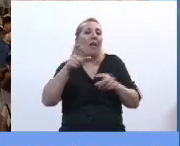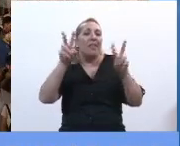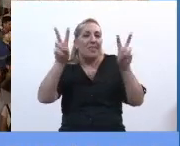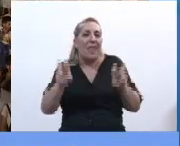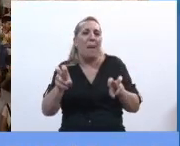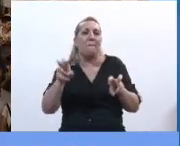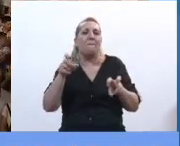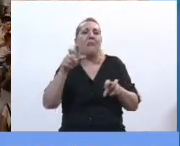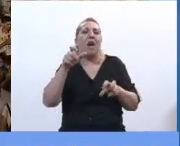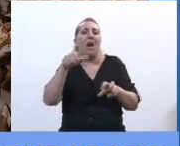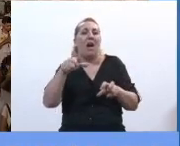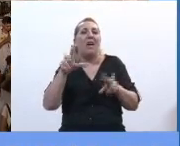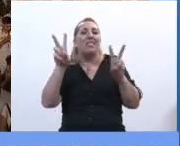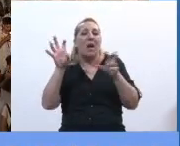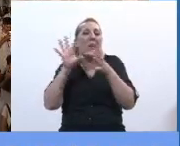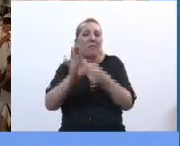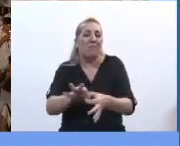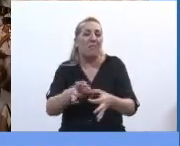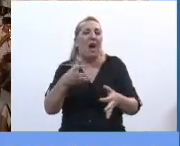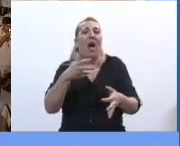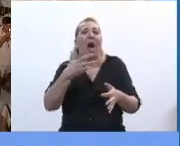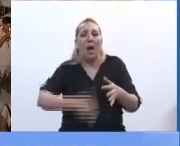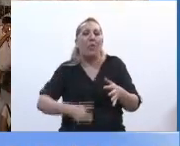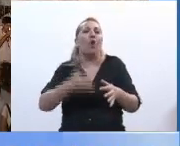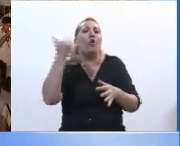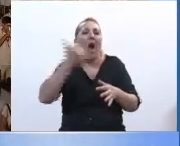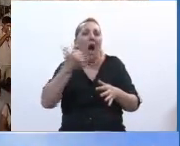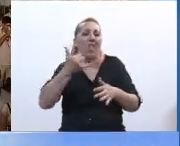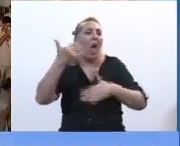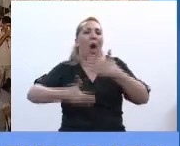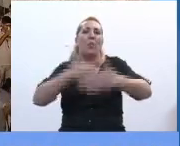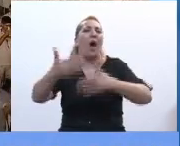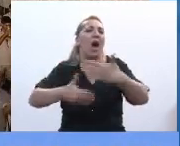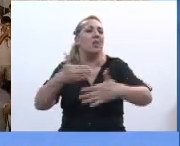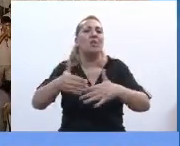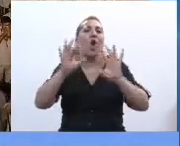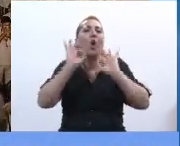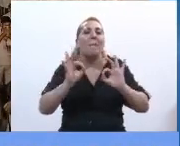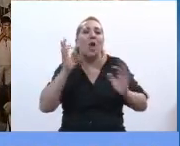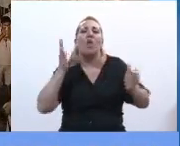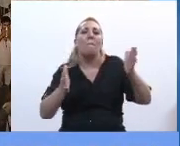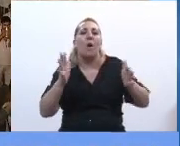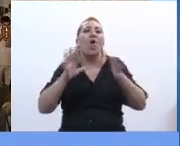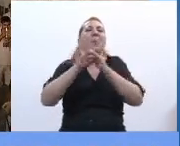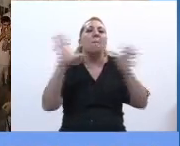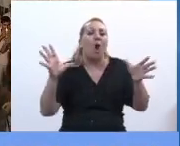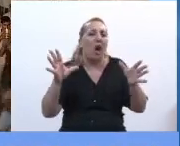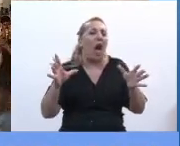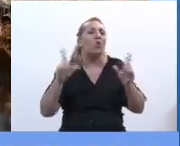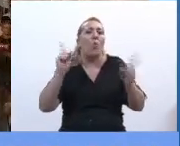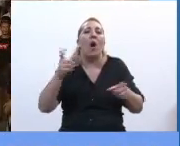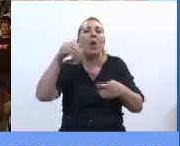que tienen que ver con el aborto hubo avances en todos los períodos democráticos por más corto que hayan sido